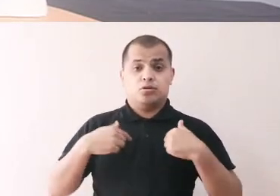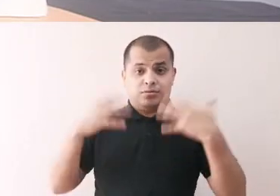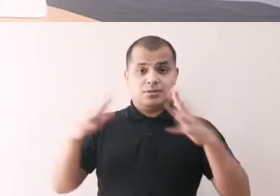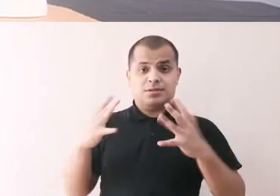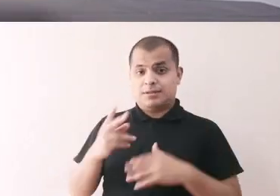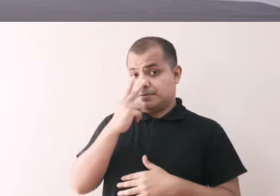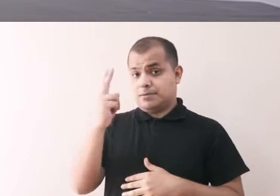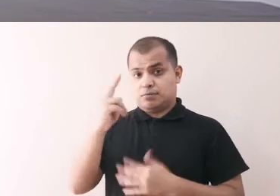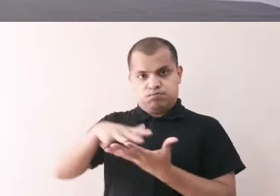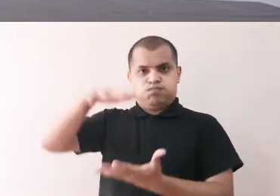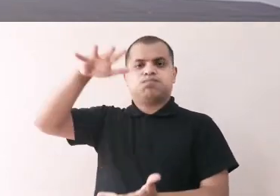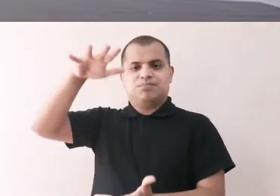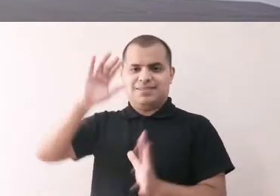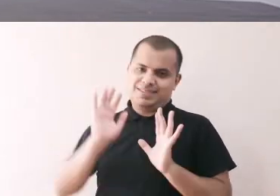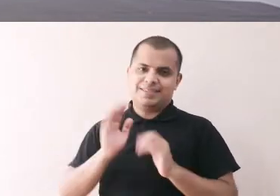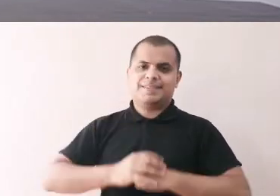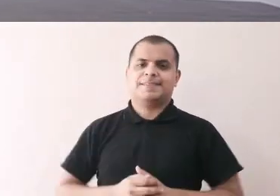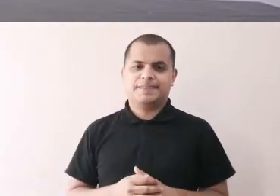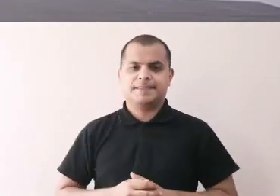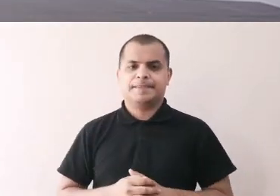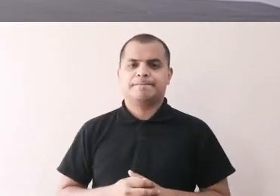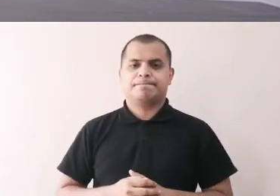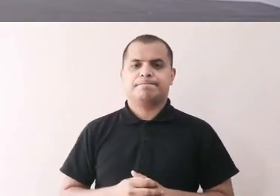ya uno un poquito más grande.